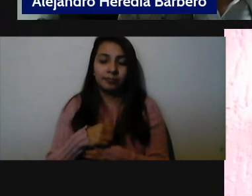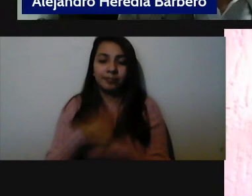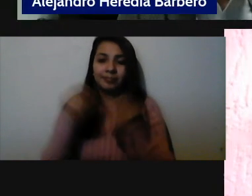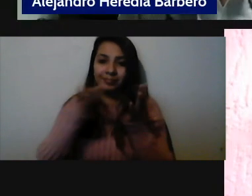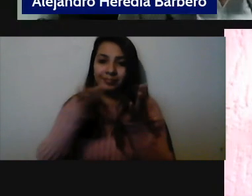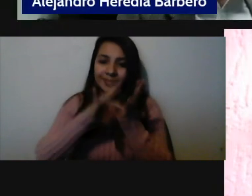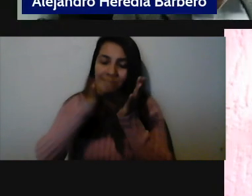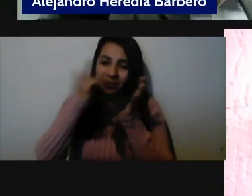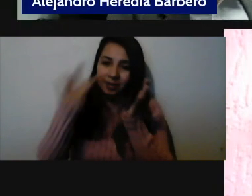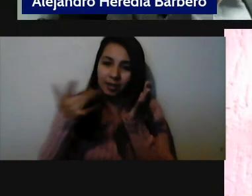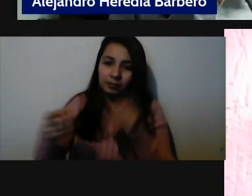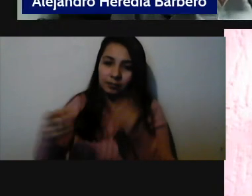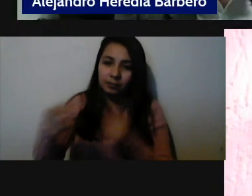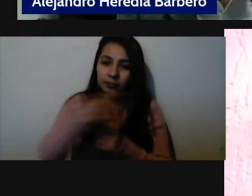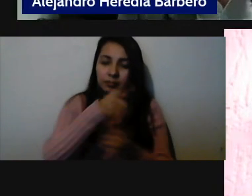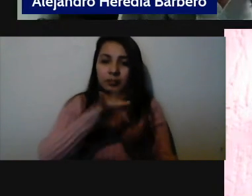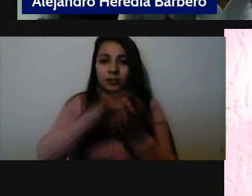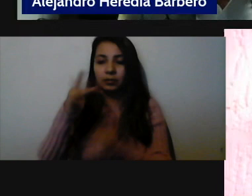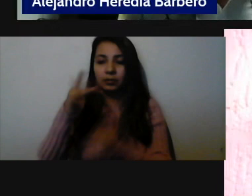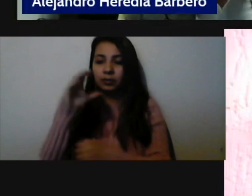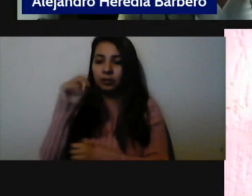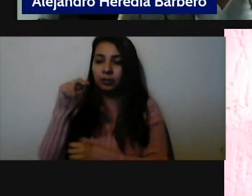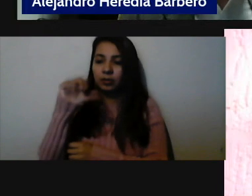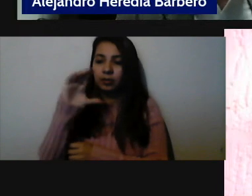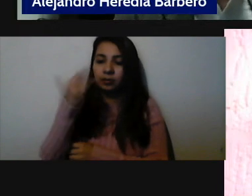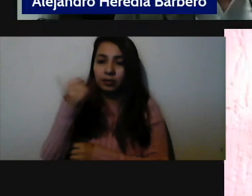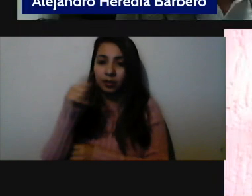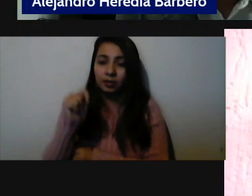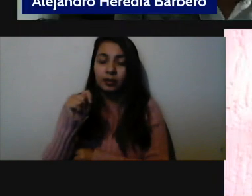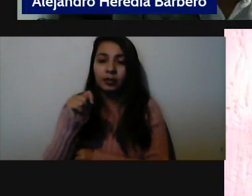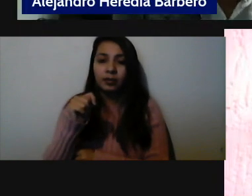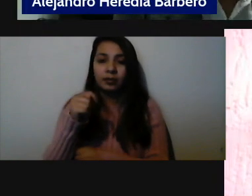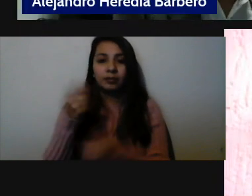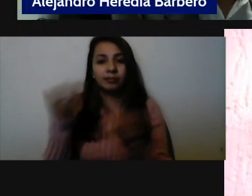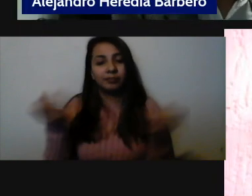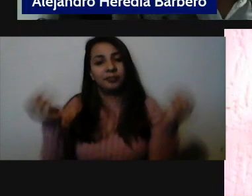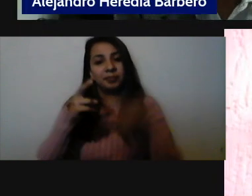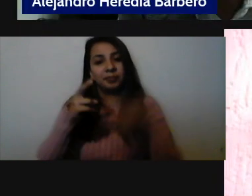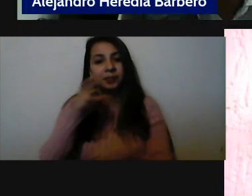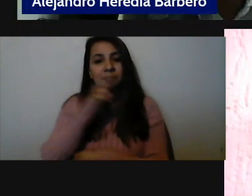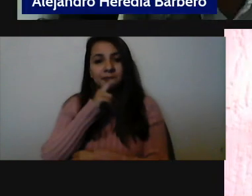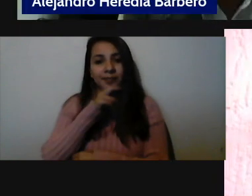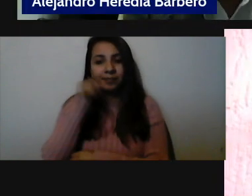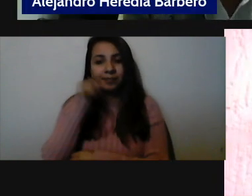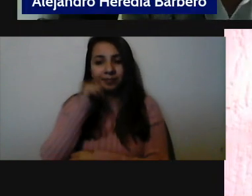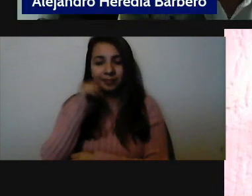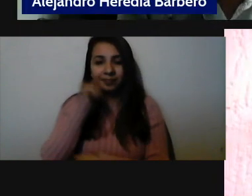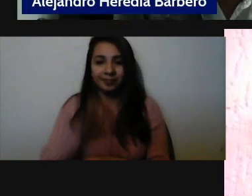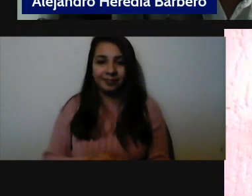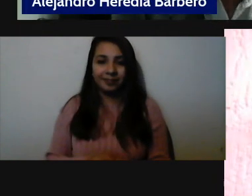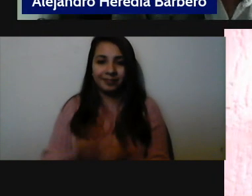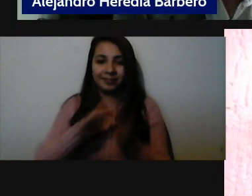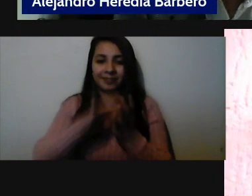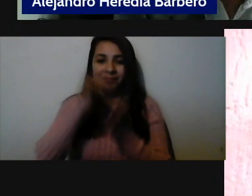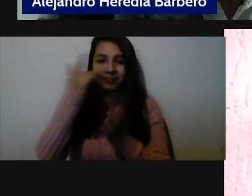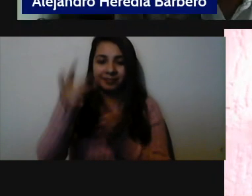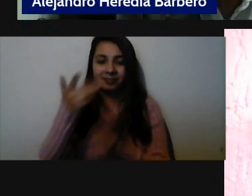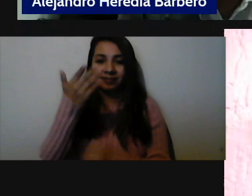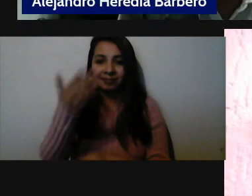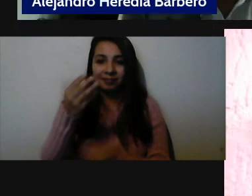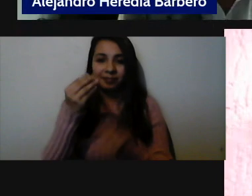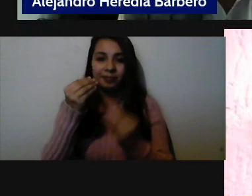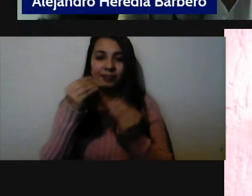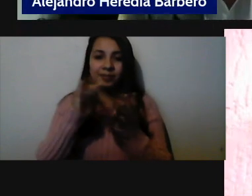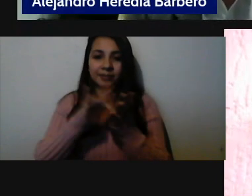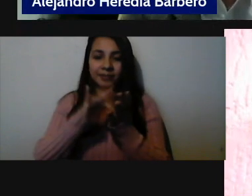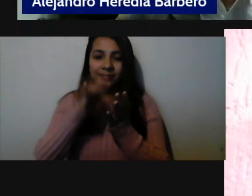próxima charla de Astrobiología para Todos el próximo mes. Muchísimas gracias a ustedes, muchísimas gracias al CONACYT y